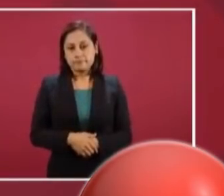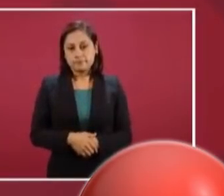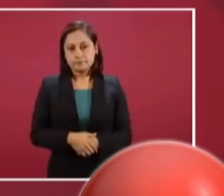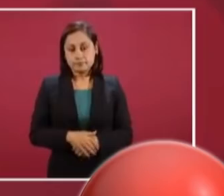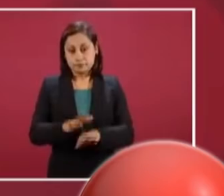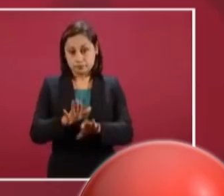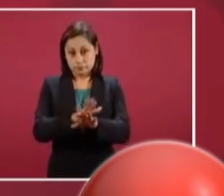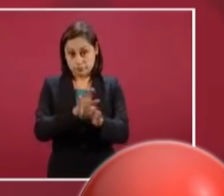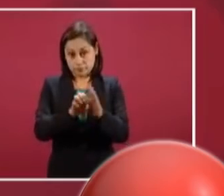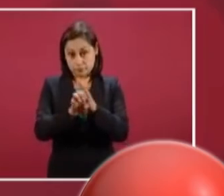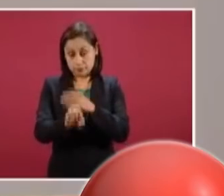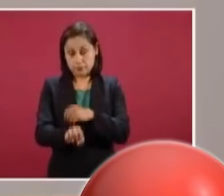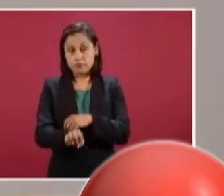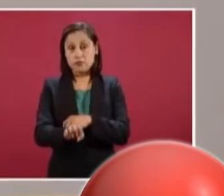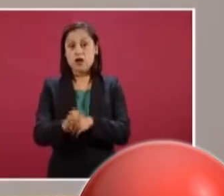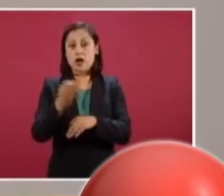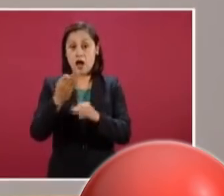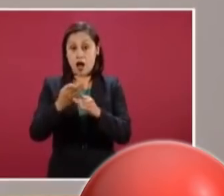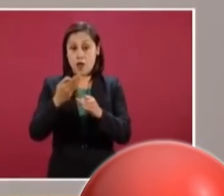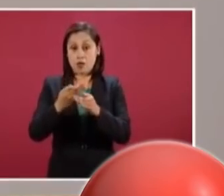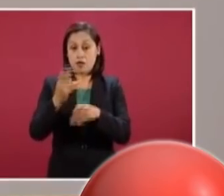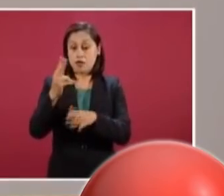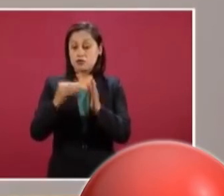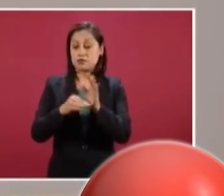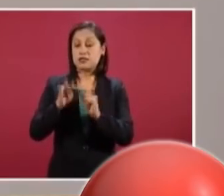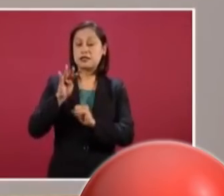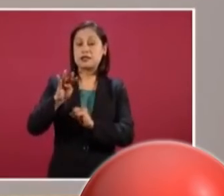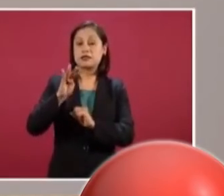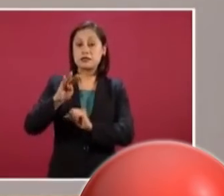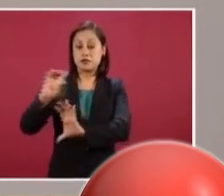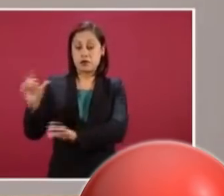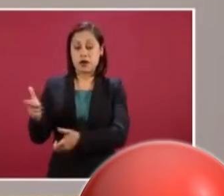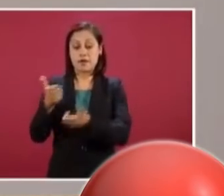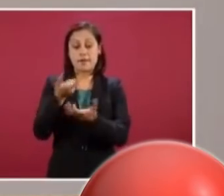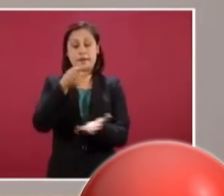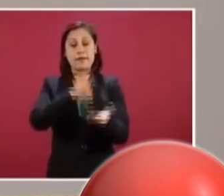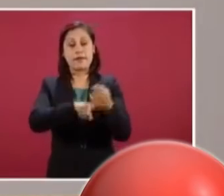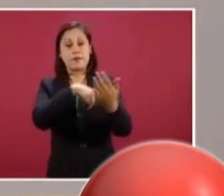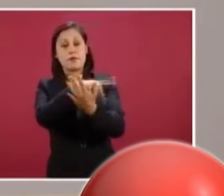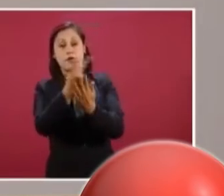año la inversión en programas de bienestar